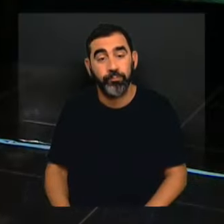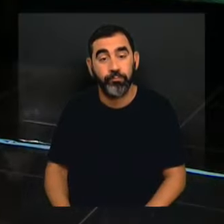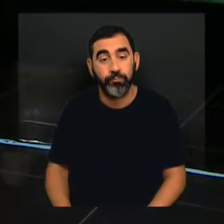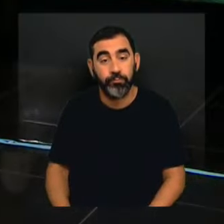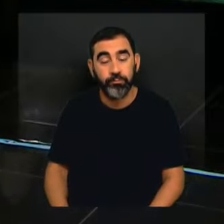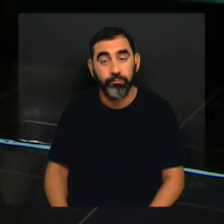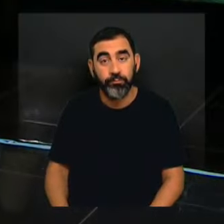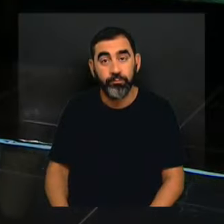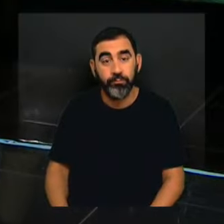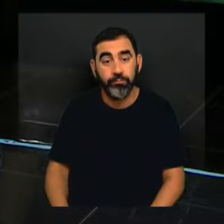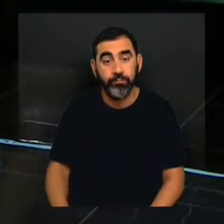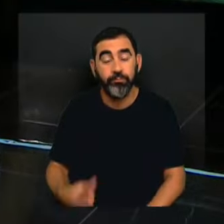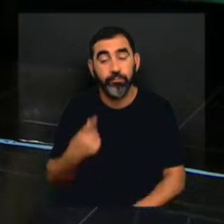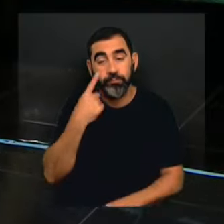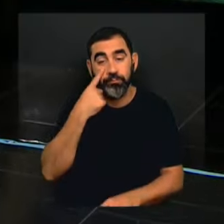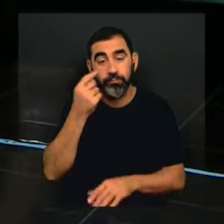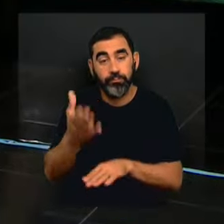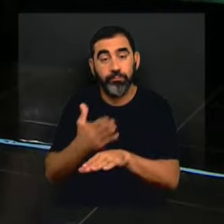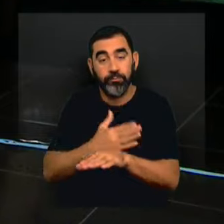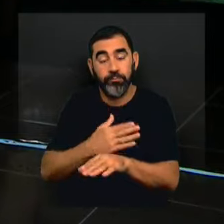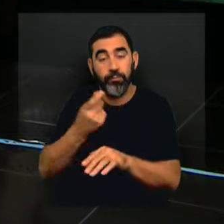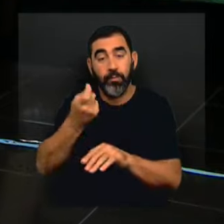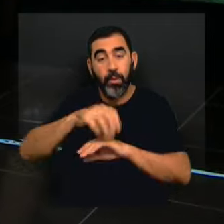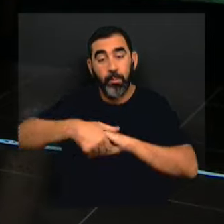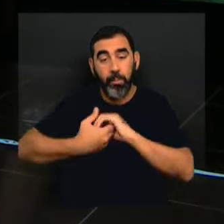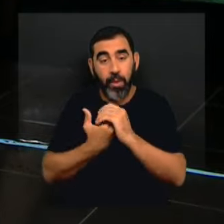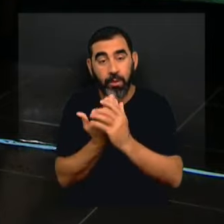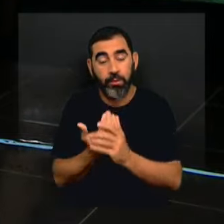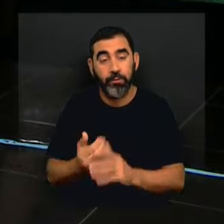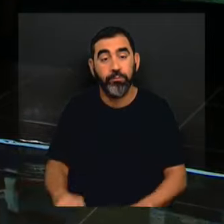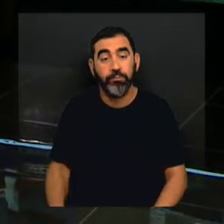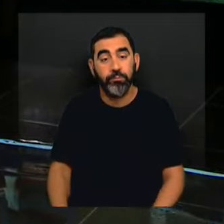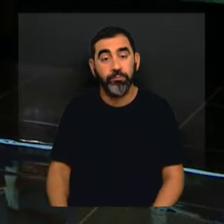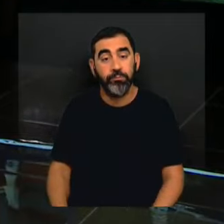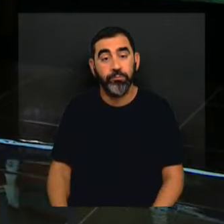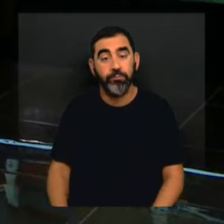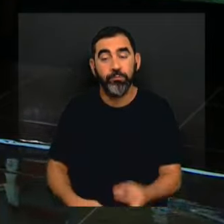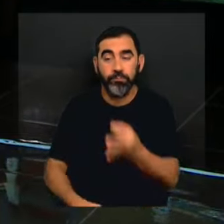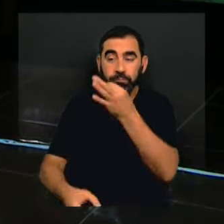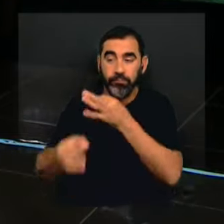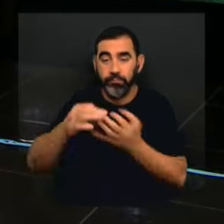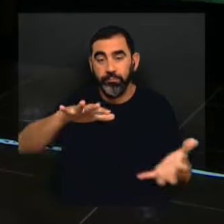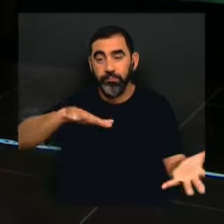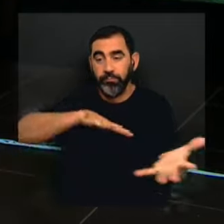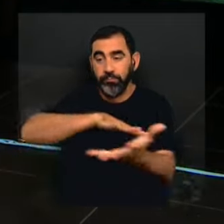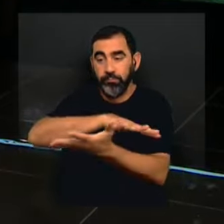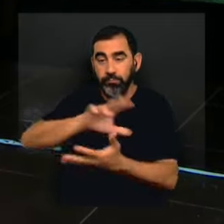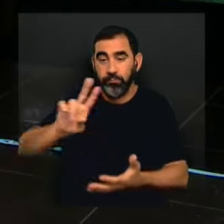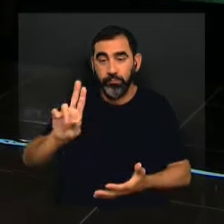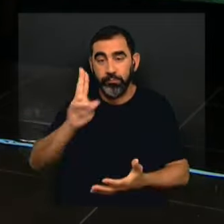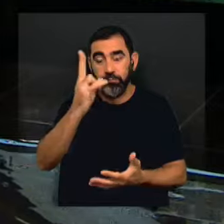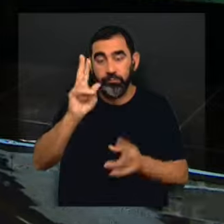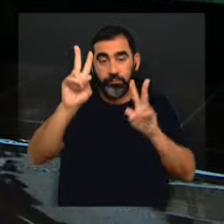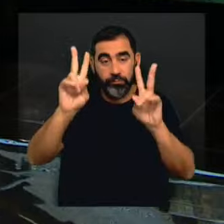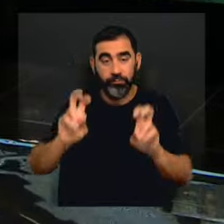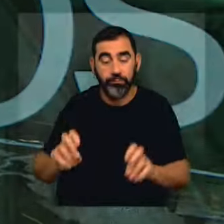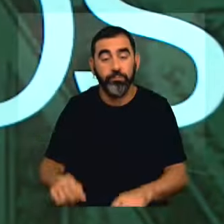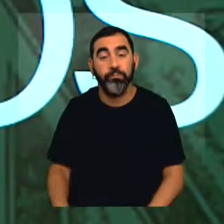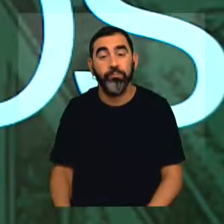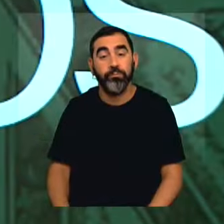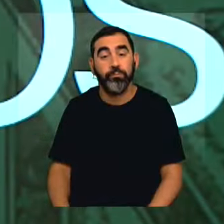el de prevenir y combatir el lavado de activos nos da un estado de situación sobre Uruguay en este tema nos